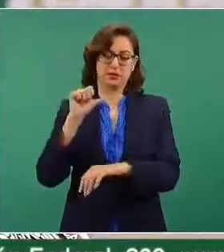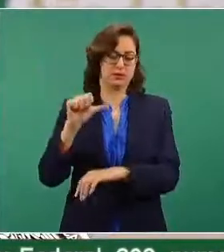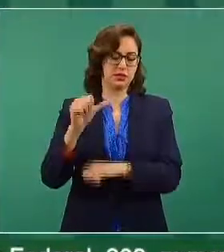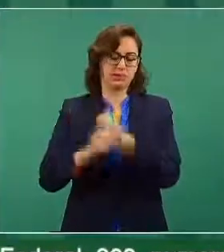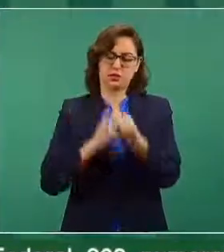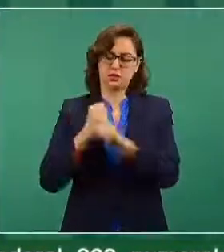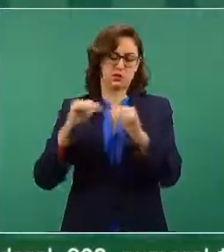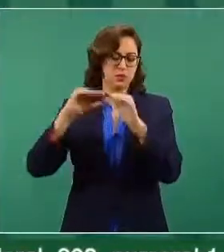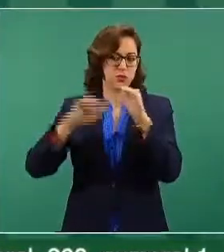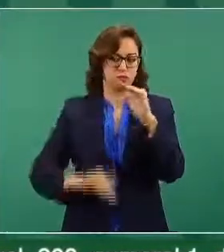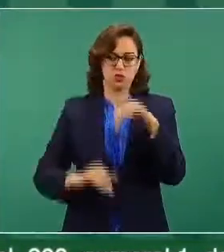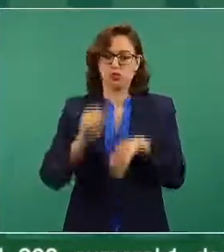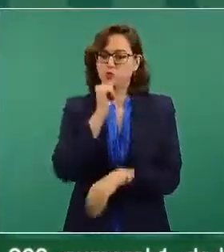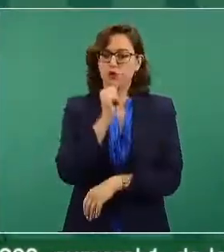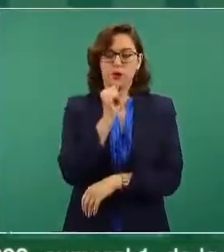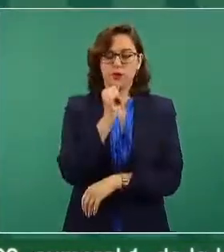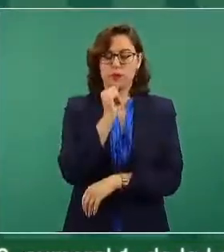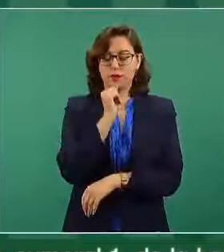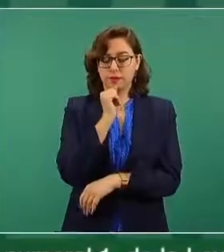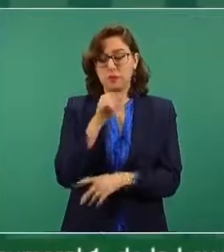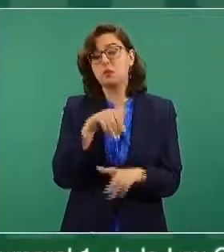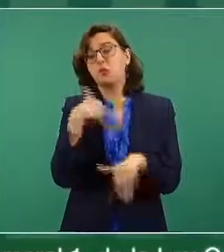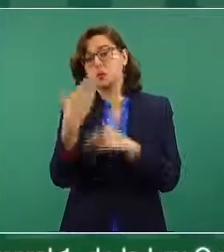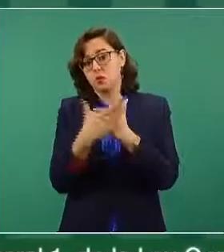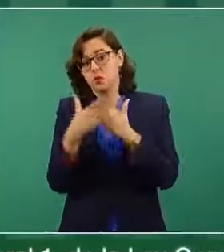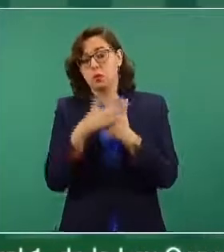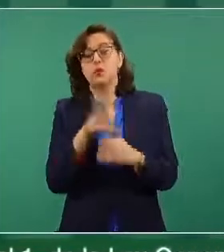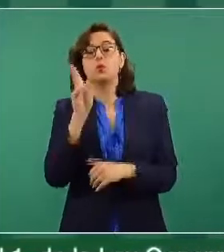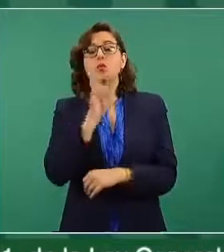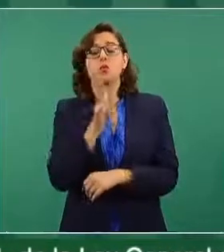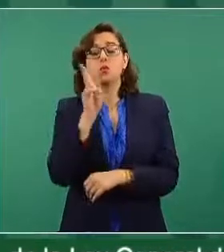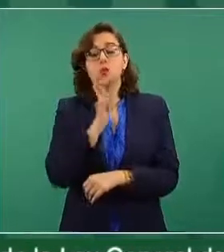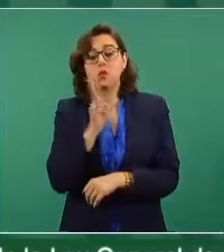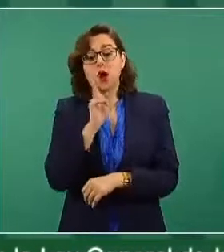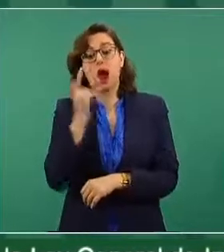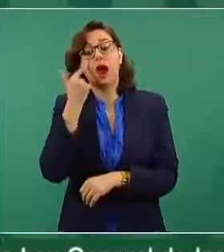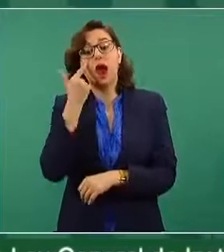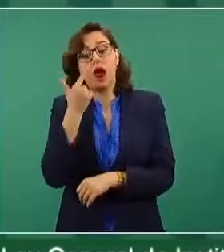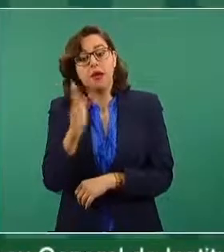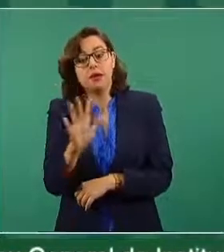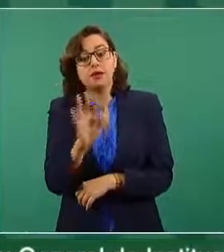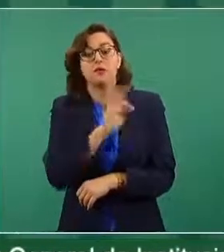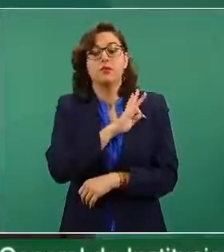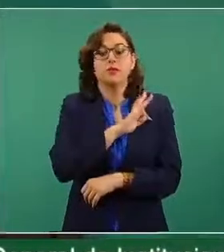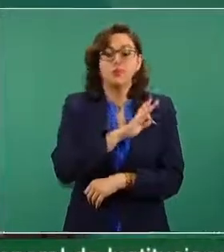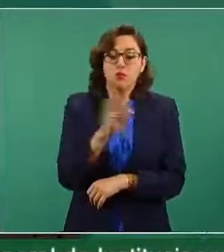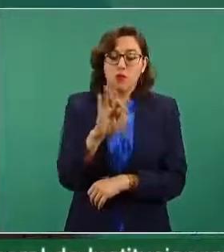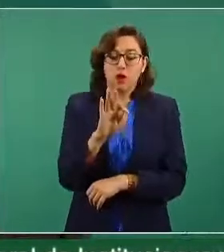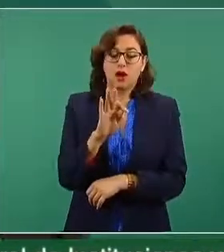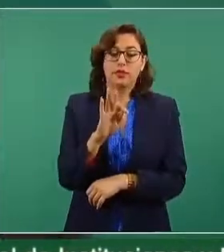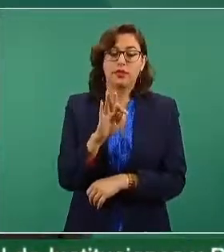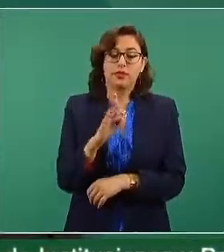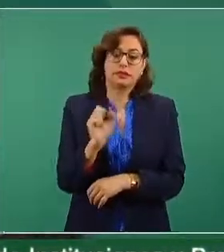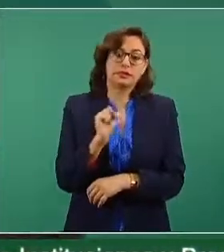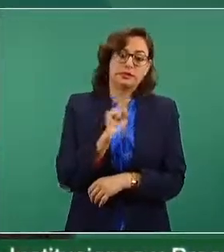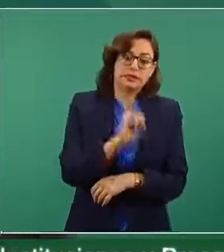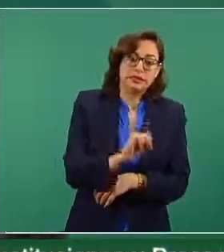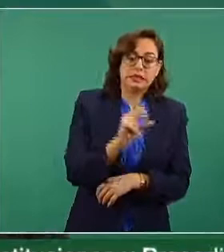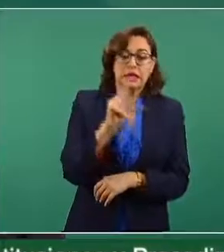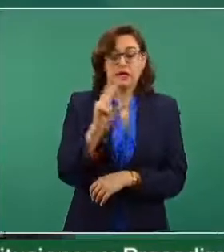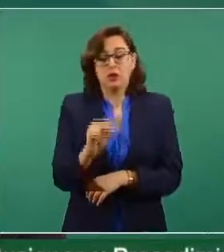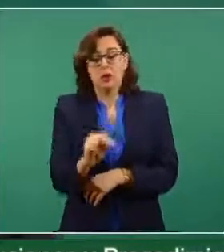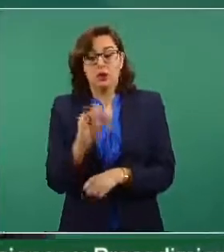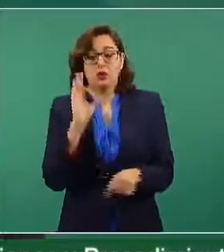vacunas. En su momento se conocerán resultados de ensayos clínicos que pudieran mostrar también la utilidad y